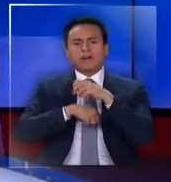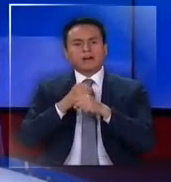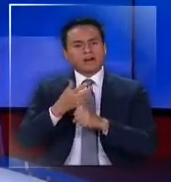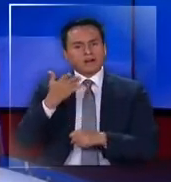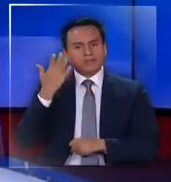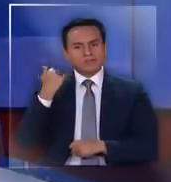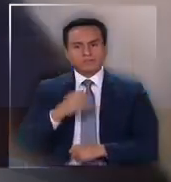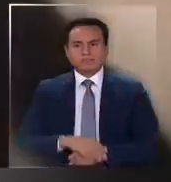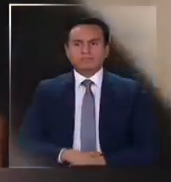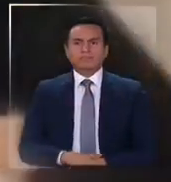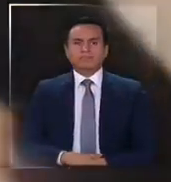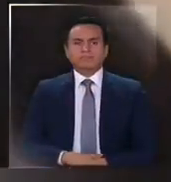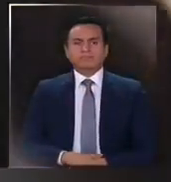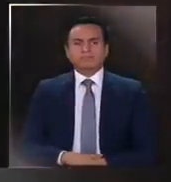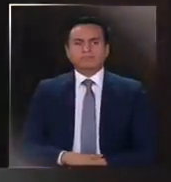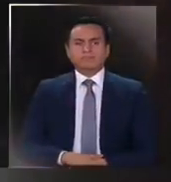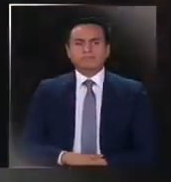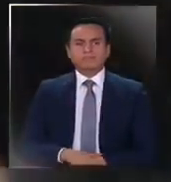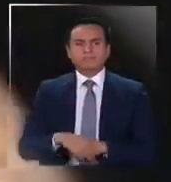años.